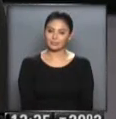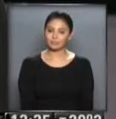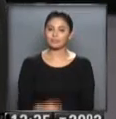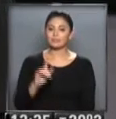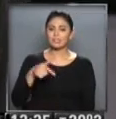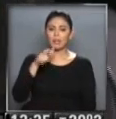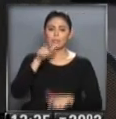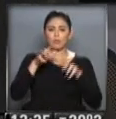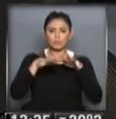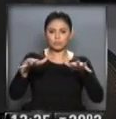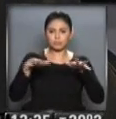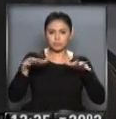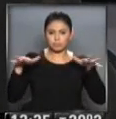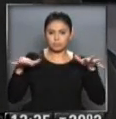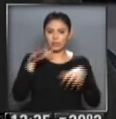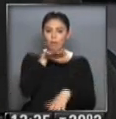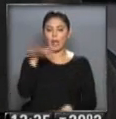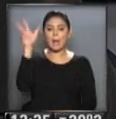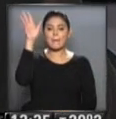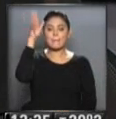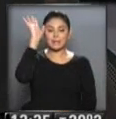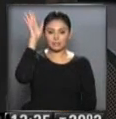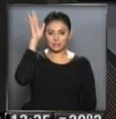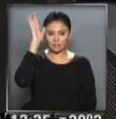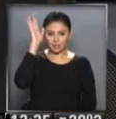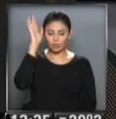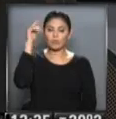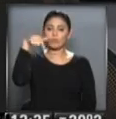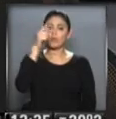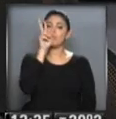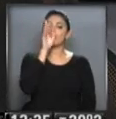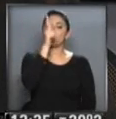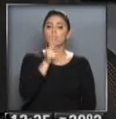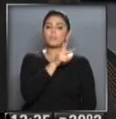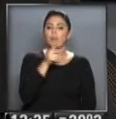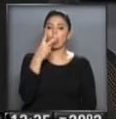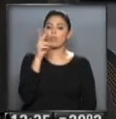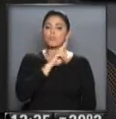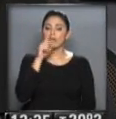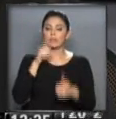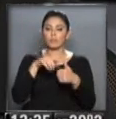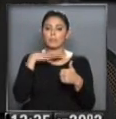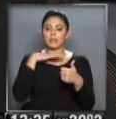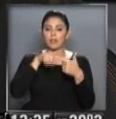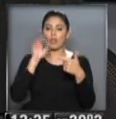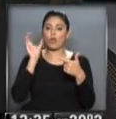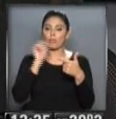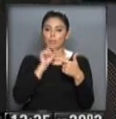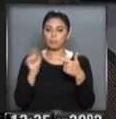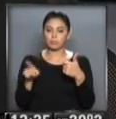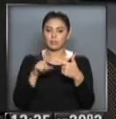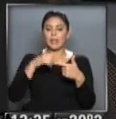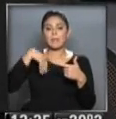Con una multitudinaria celebración en el Vaticano, el Papa Francisco canonizó a dos misioneras, una mexicana y una colombiana, y a